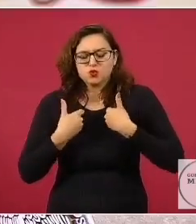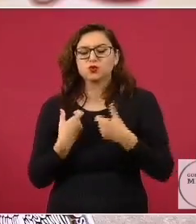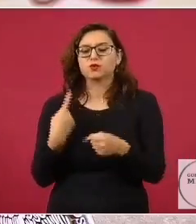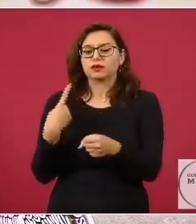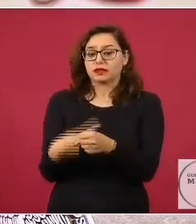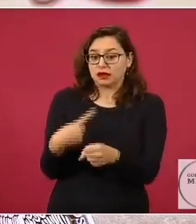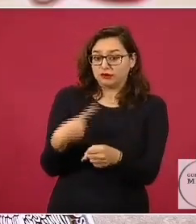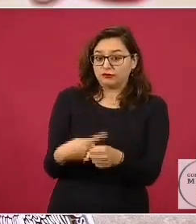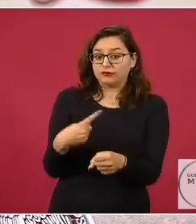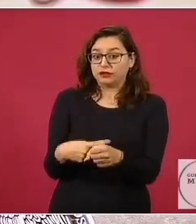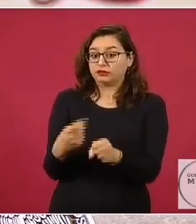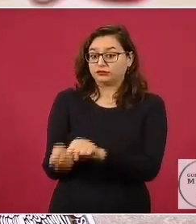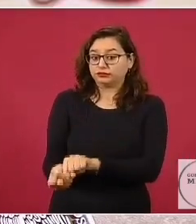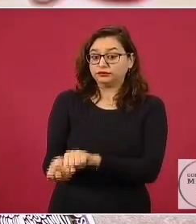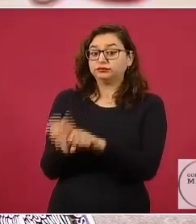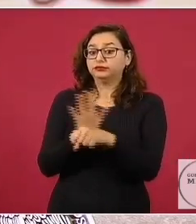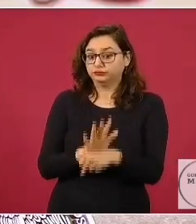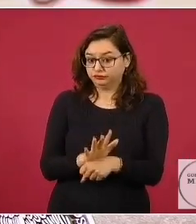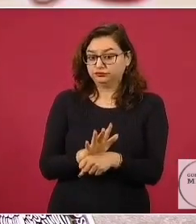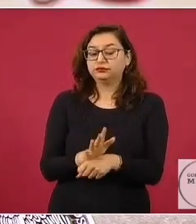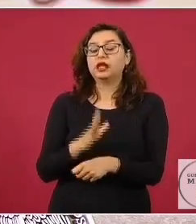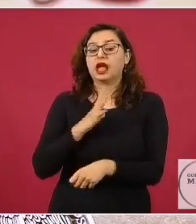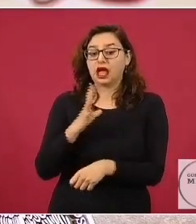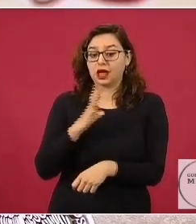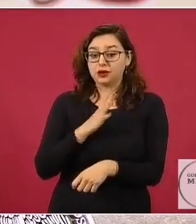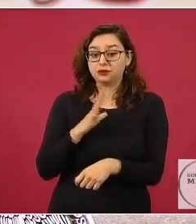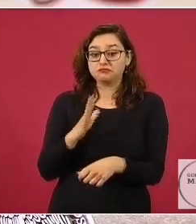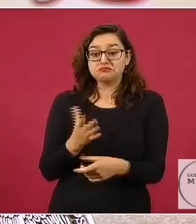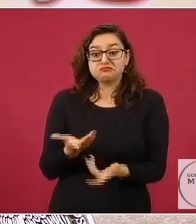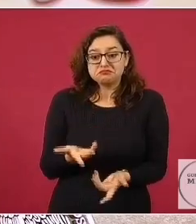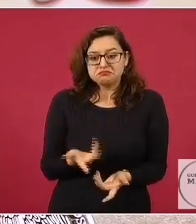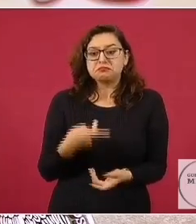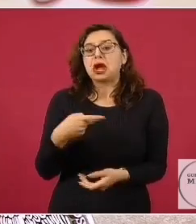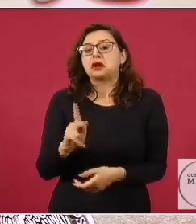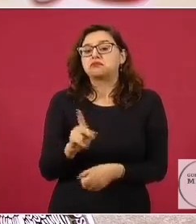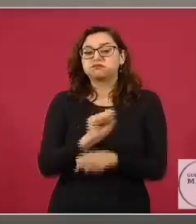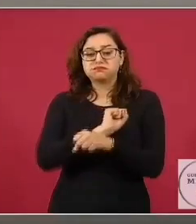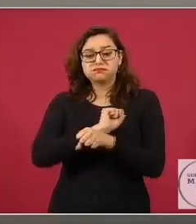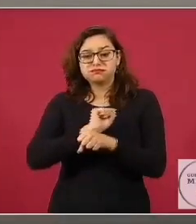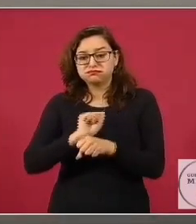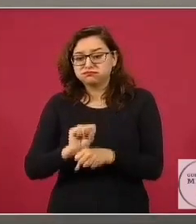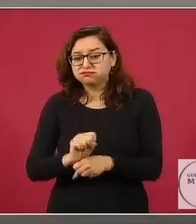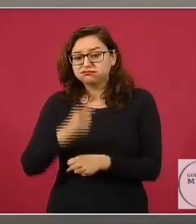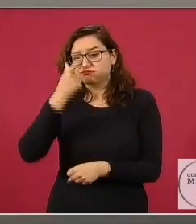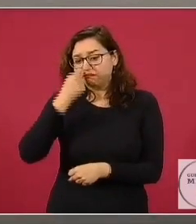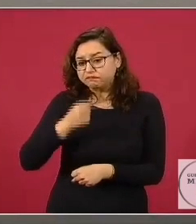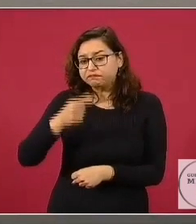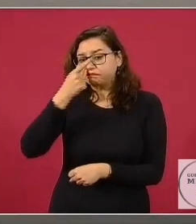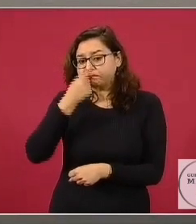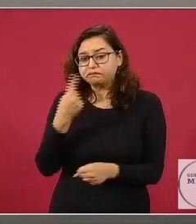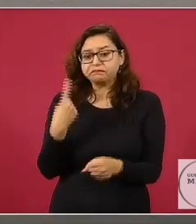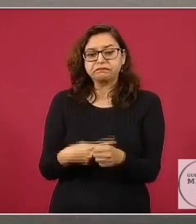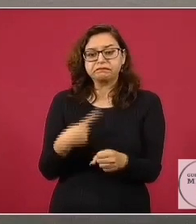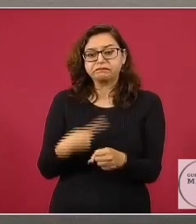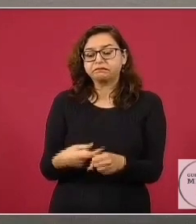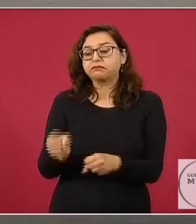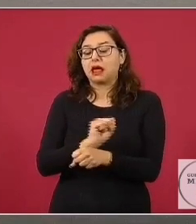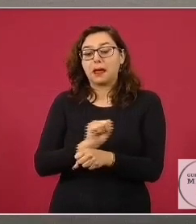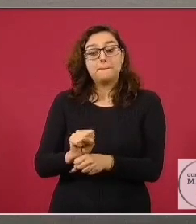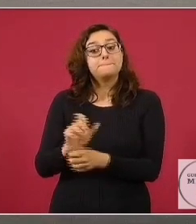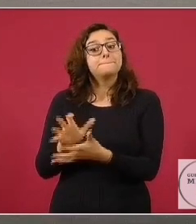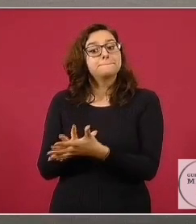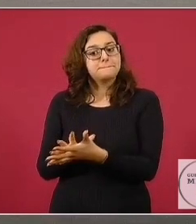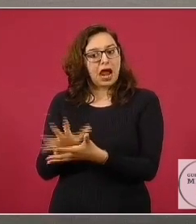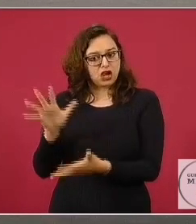variante Ómicron, sino antes con las otras variantes, son casos leves. Las infancias están en general a salvo